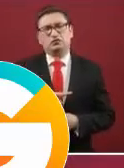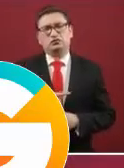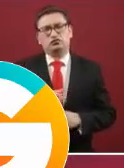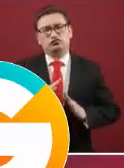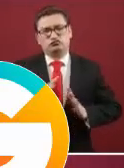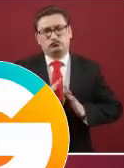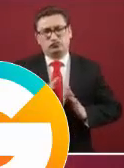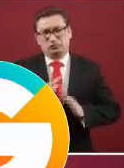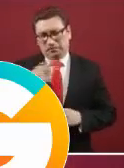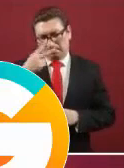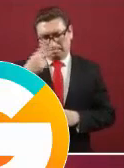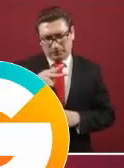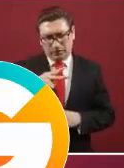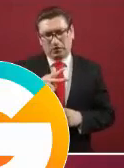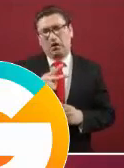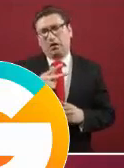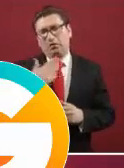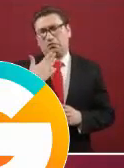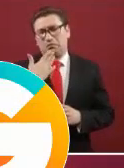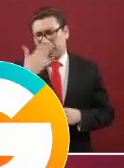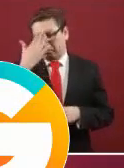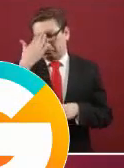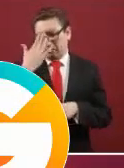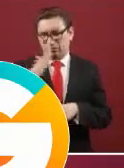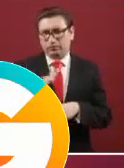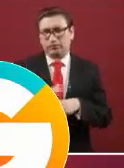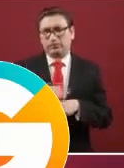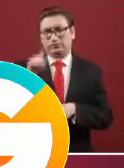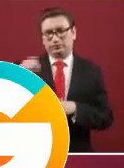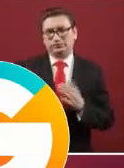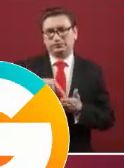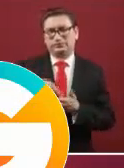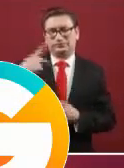del ejército mexicano en Puebla,